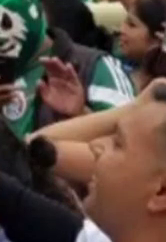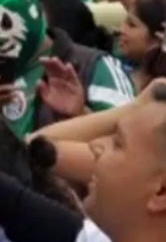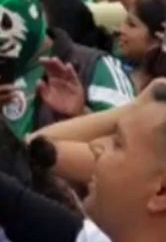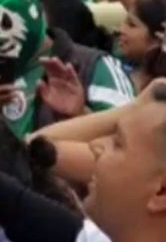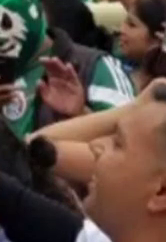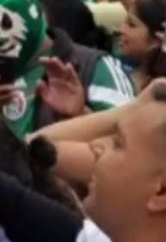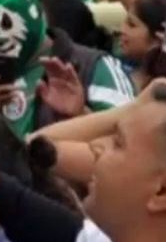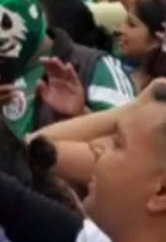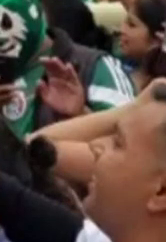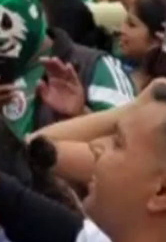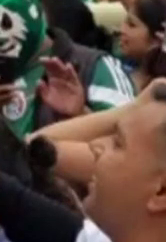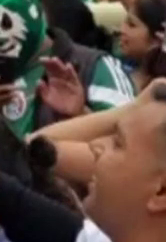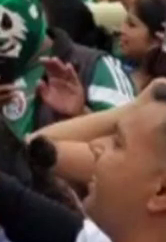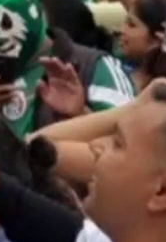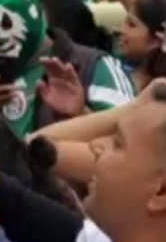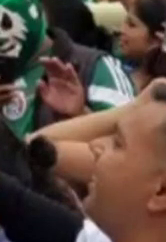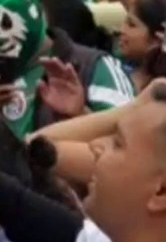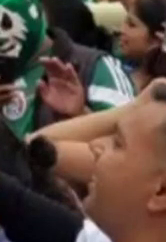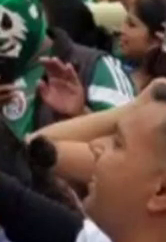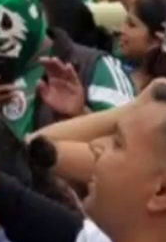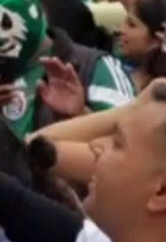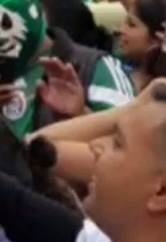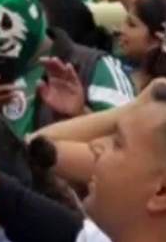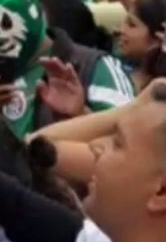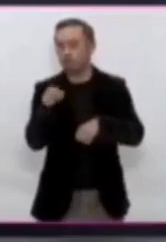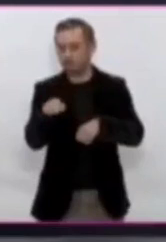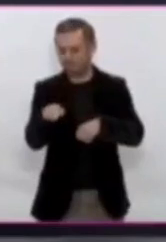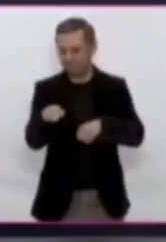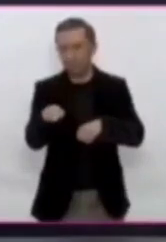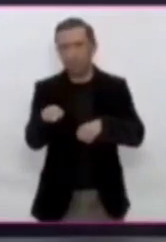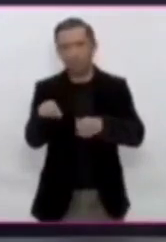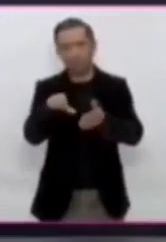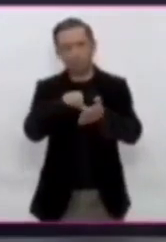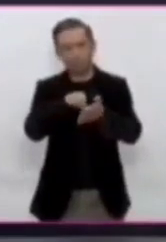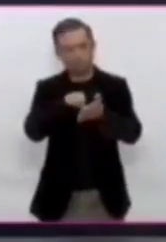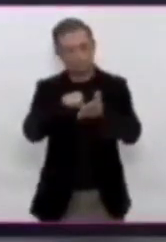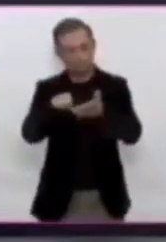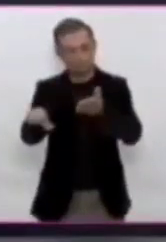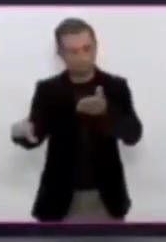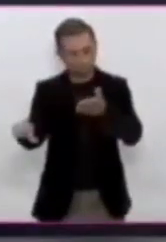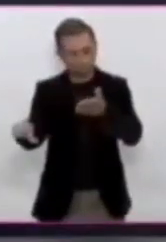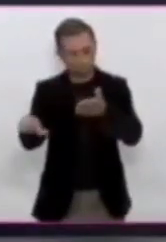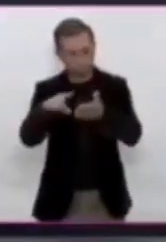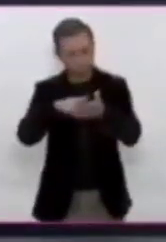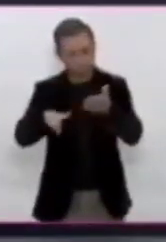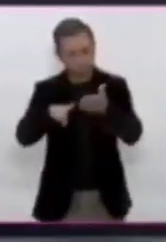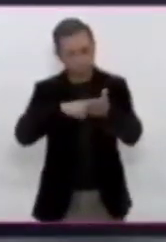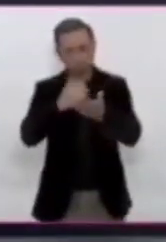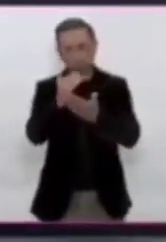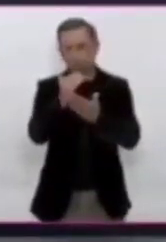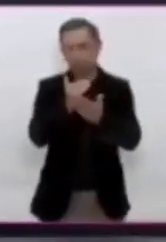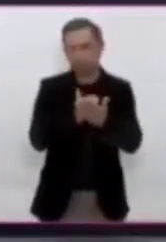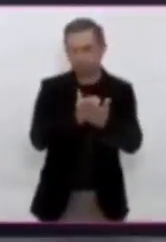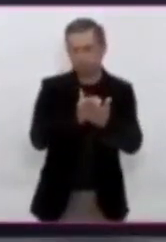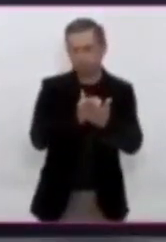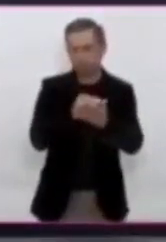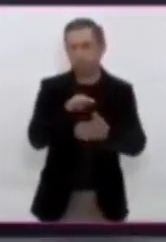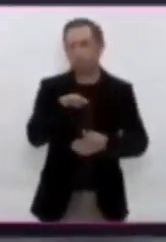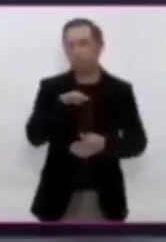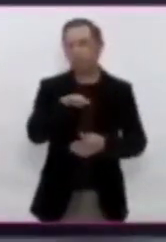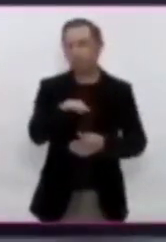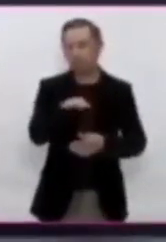asamblea adicional que se eliminaría y nos quedarían 19. Creo que eso debe